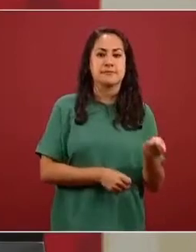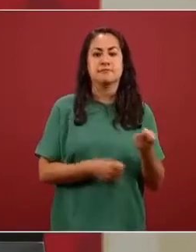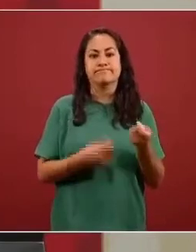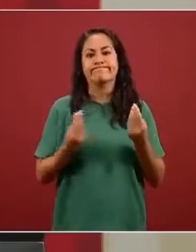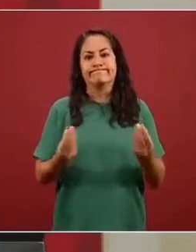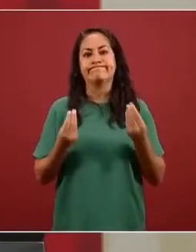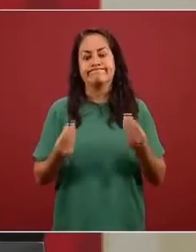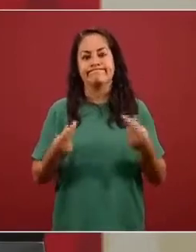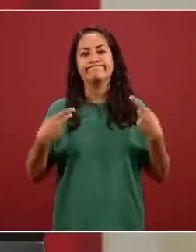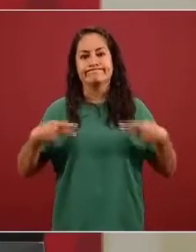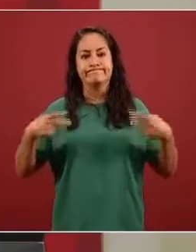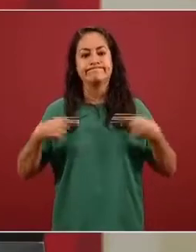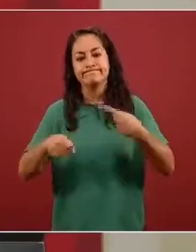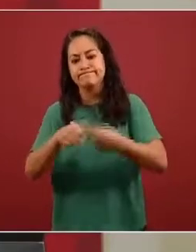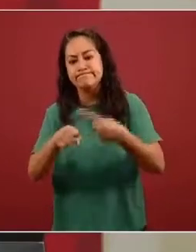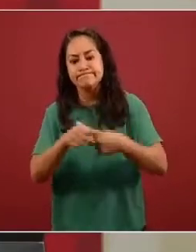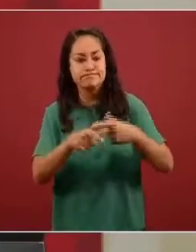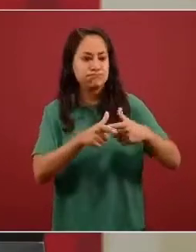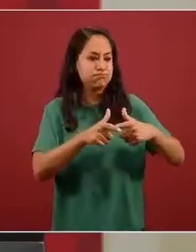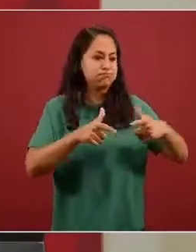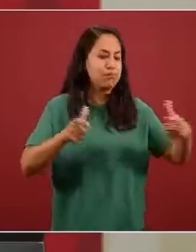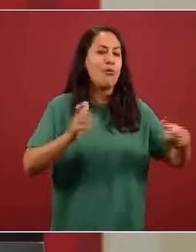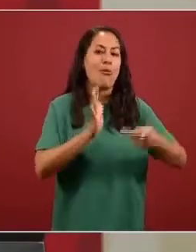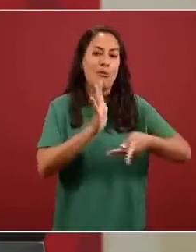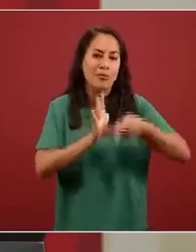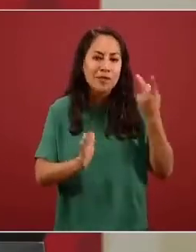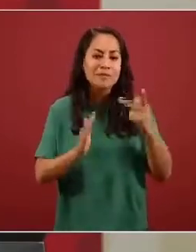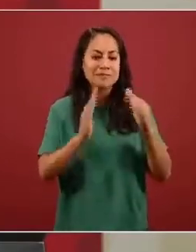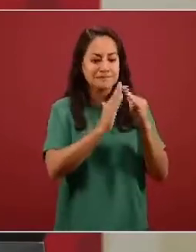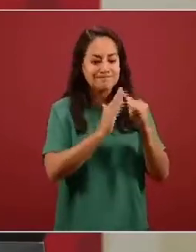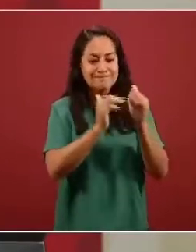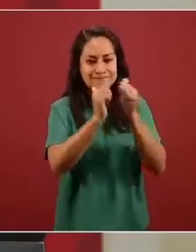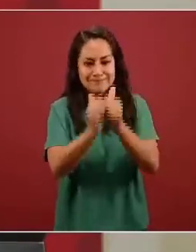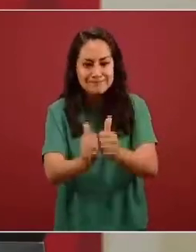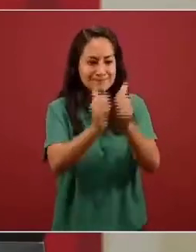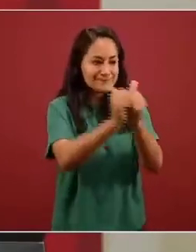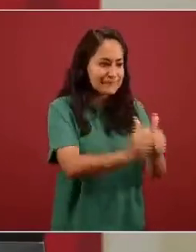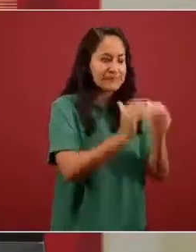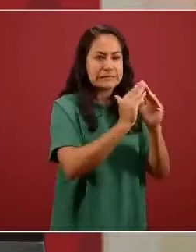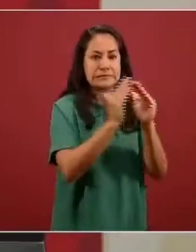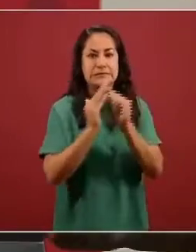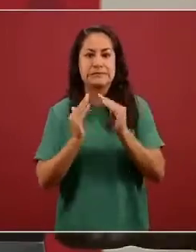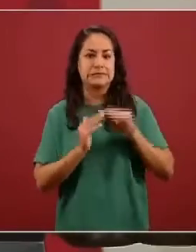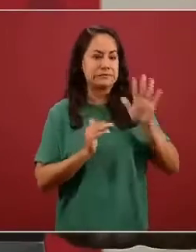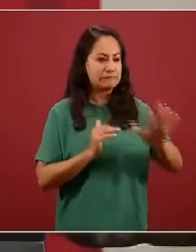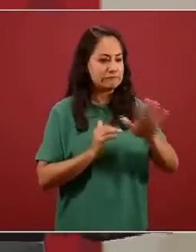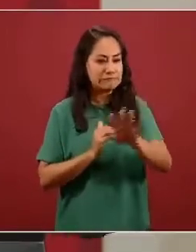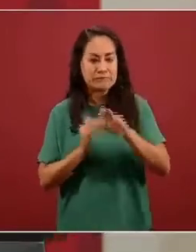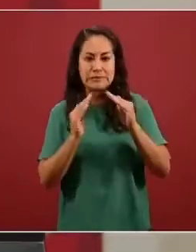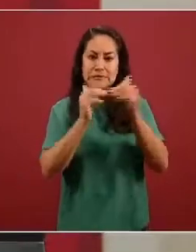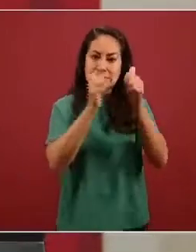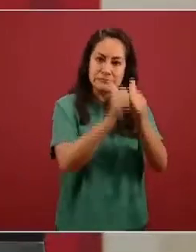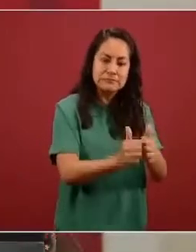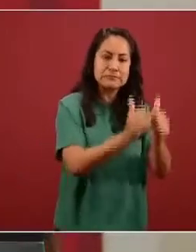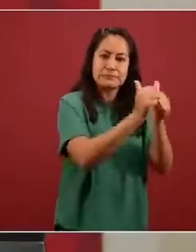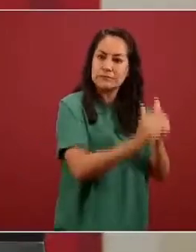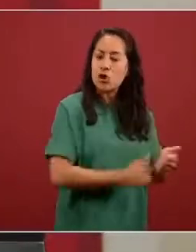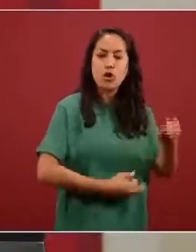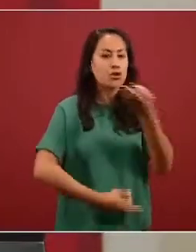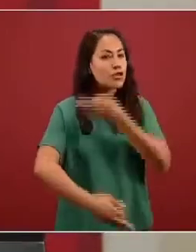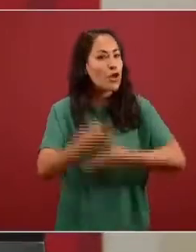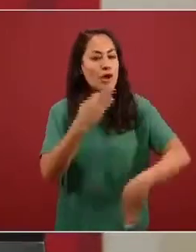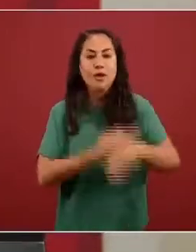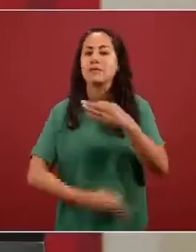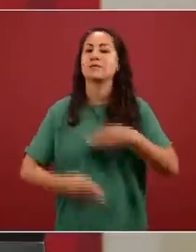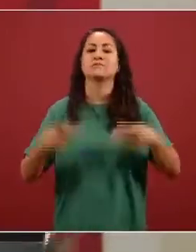insistimos, quédate en casa, porque en la medida en que tú te quedes en casa, nosotros nos quedemos en casa, todo el mundo se